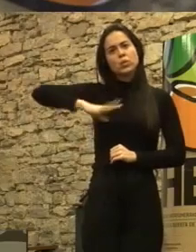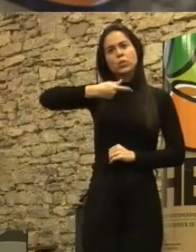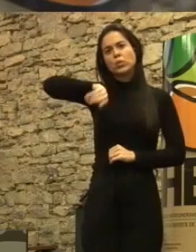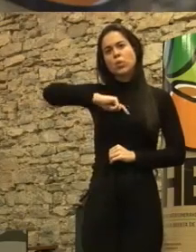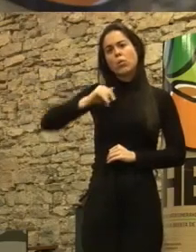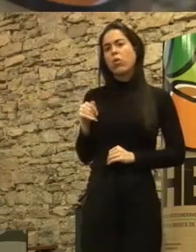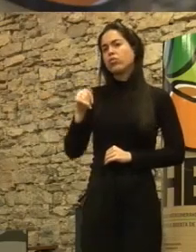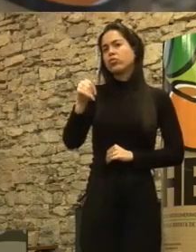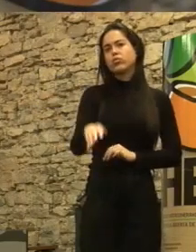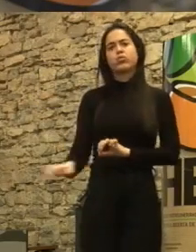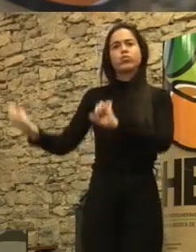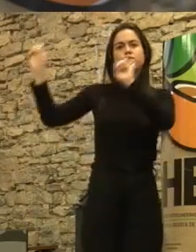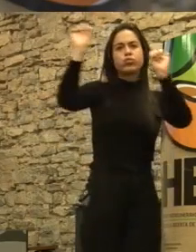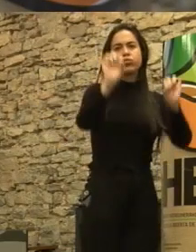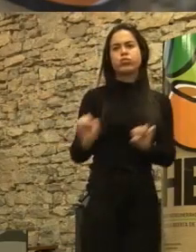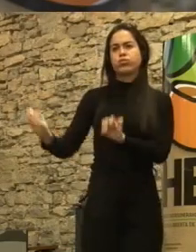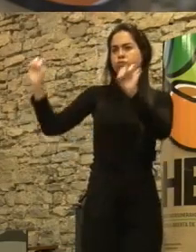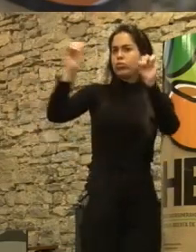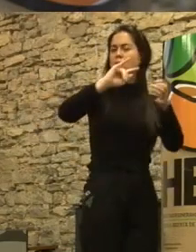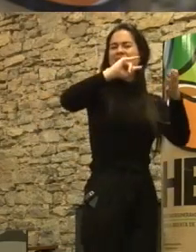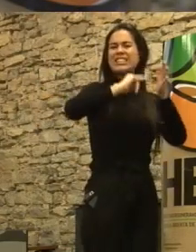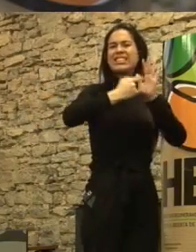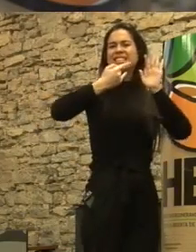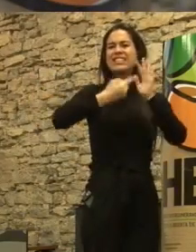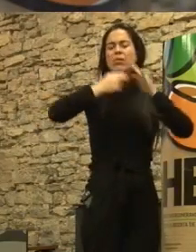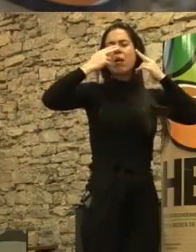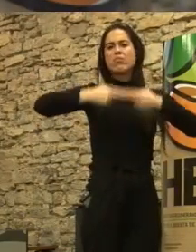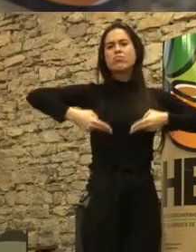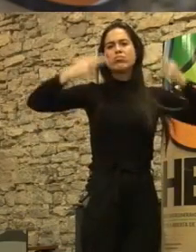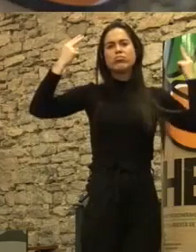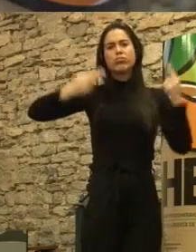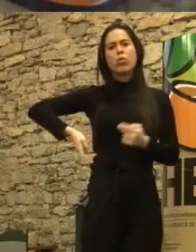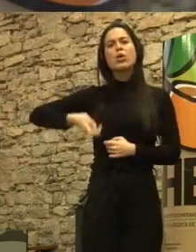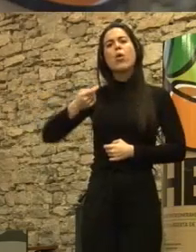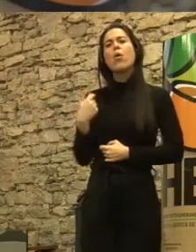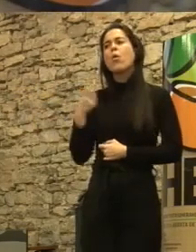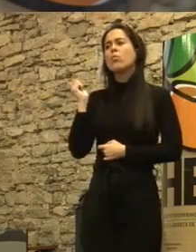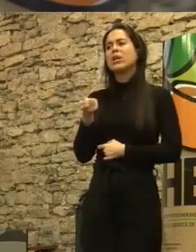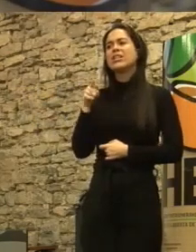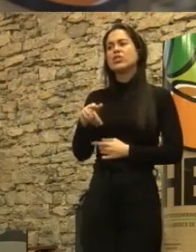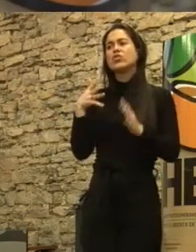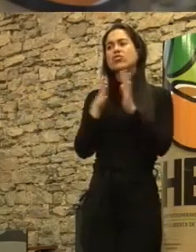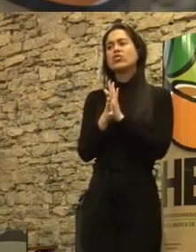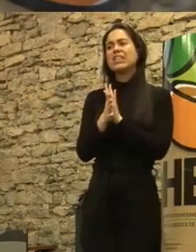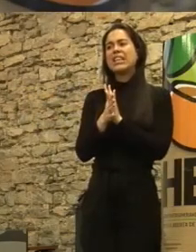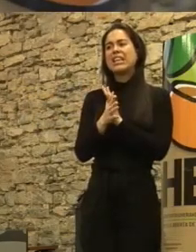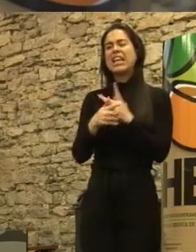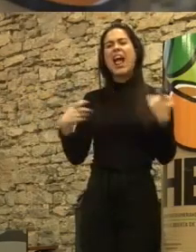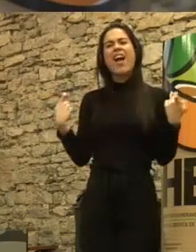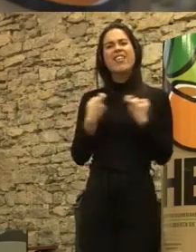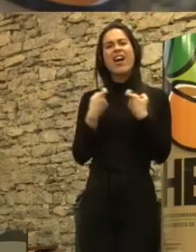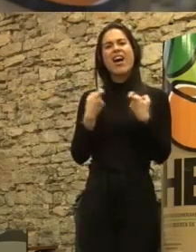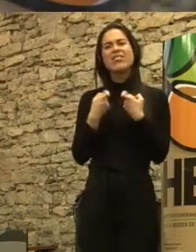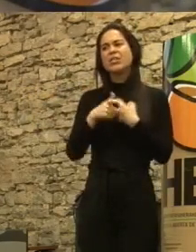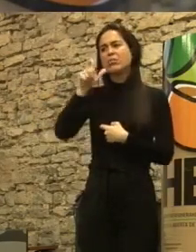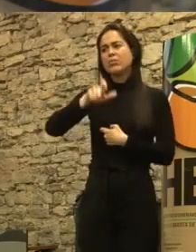futuro, todo el mundo, un sistema público de pensiones. Esto es una garantía para todo el mundo, pueda de alguna manera, al